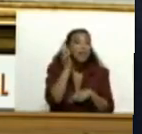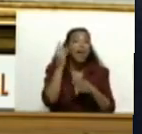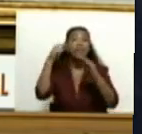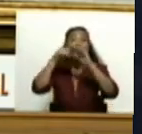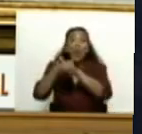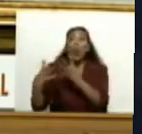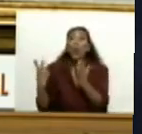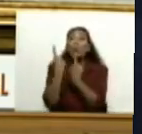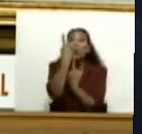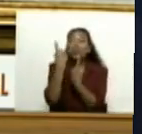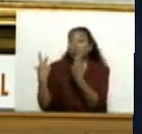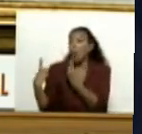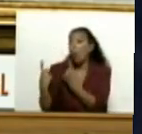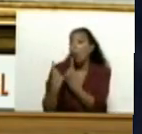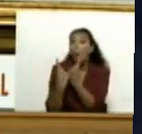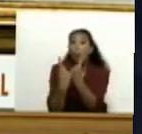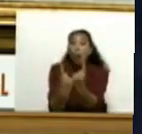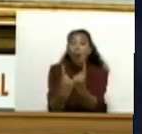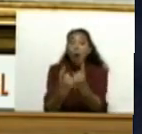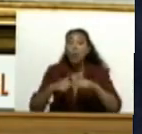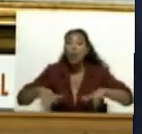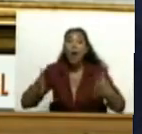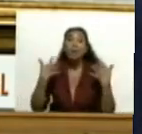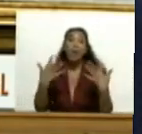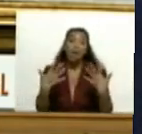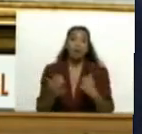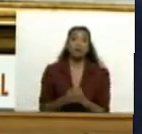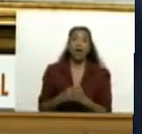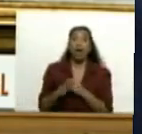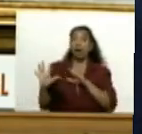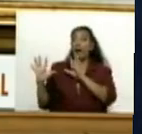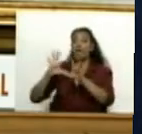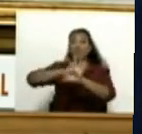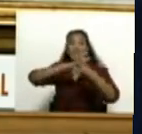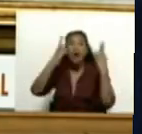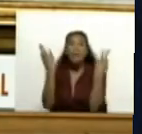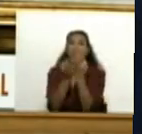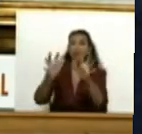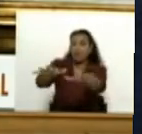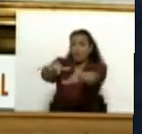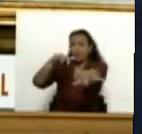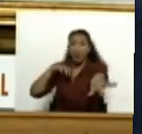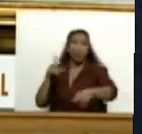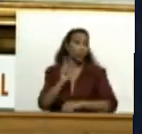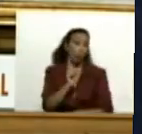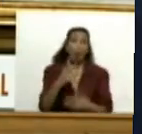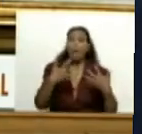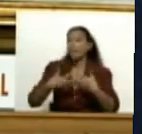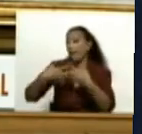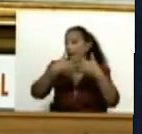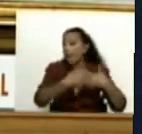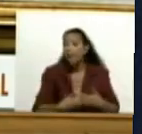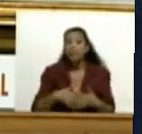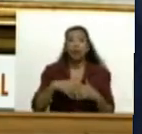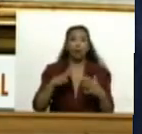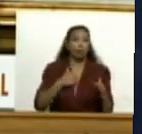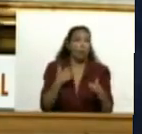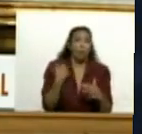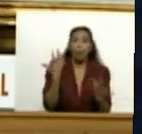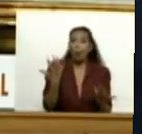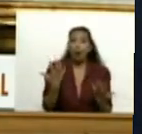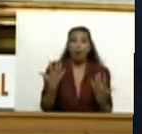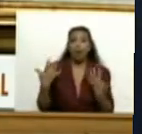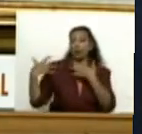de respeto. Nunca hemos llamado al otro sector, a la oposición, a que maldiga, a que criminalice,